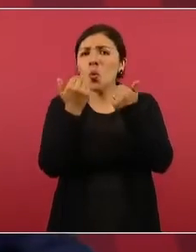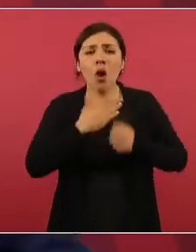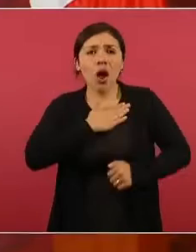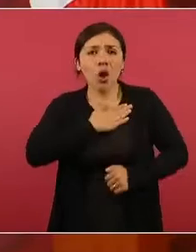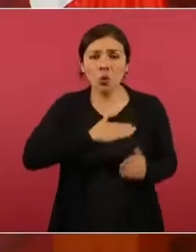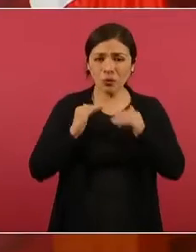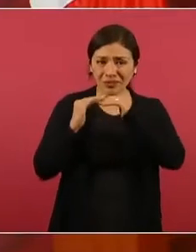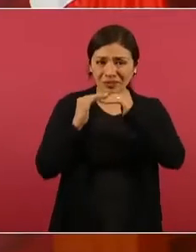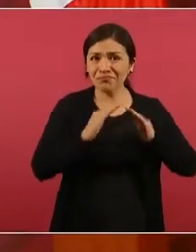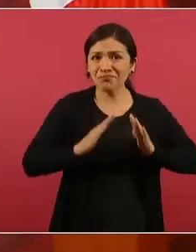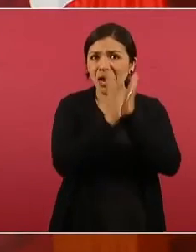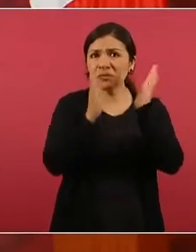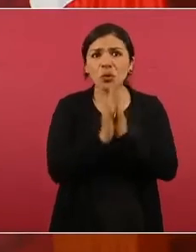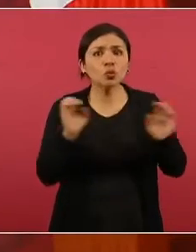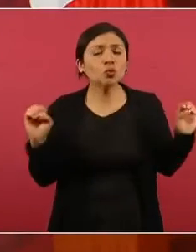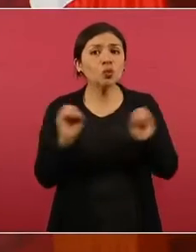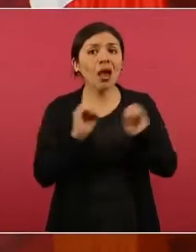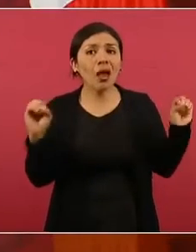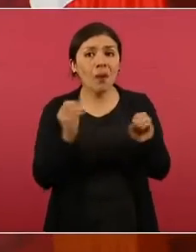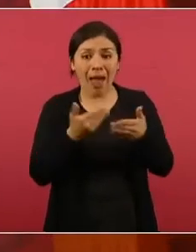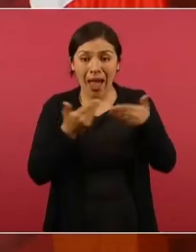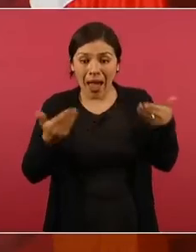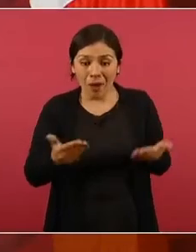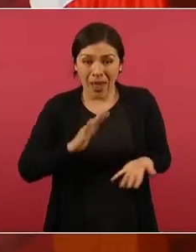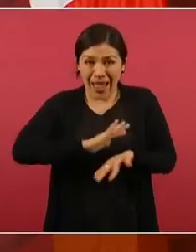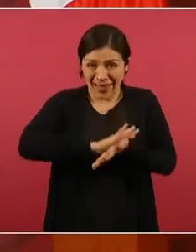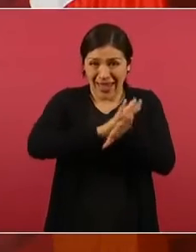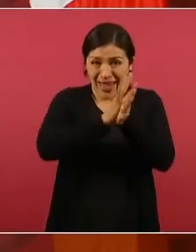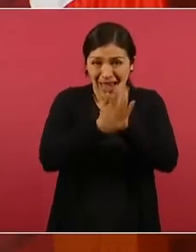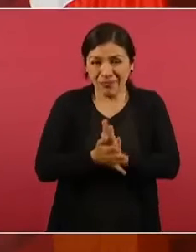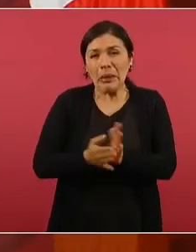pues lleva tiempo.